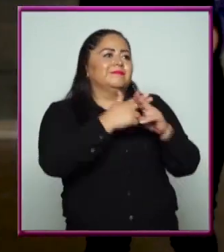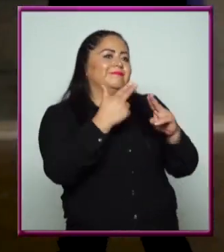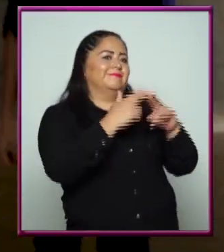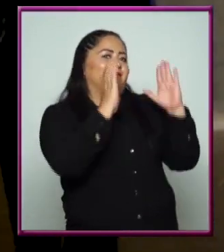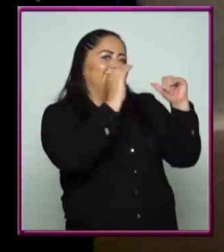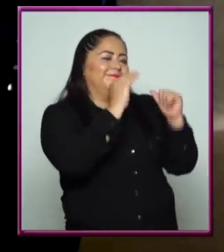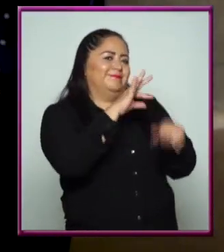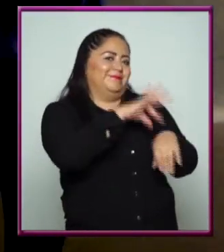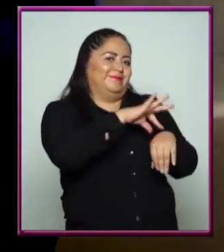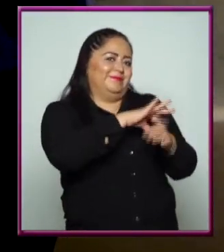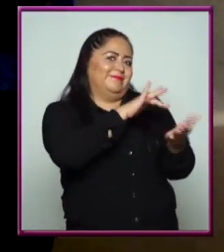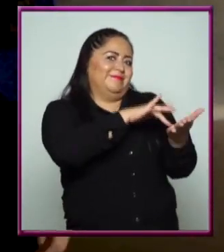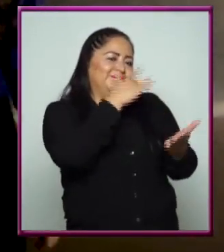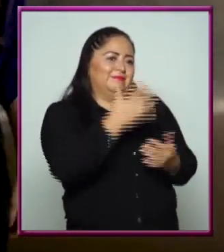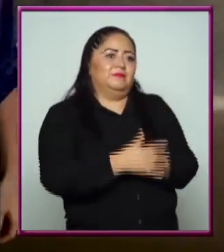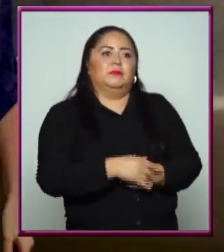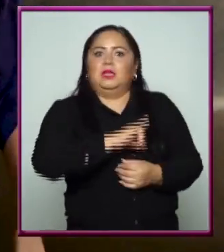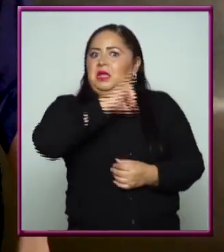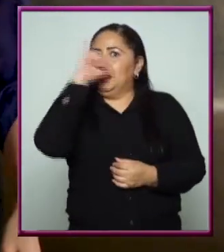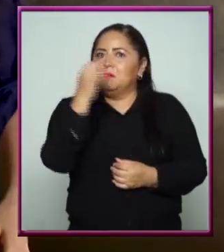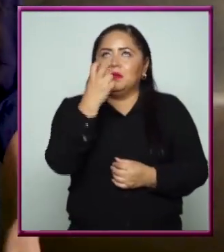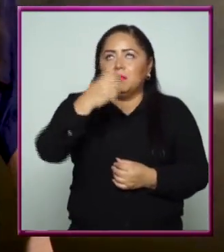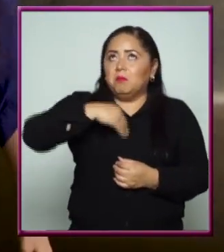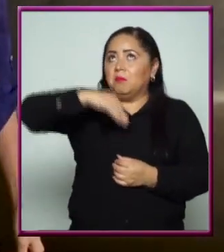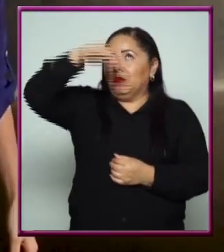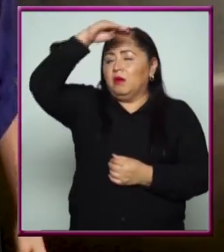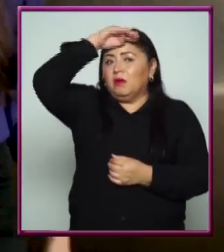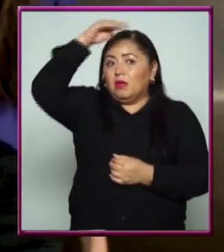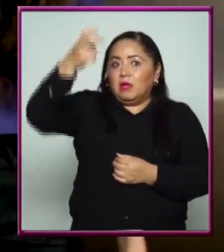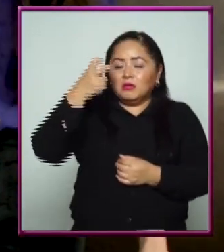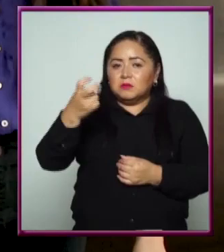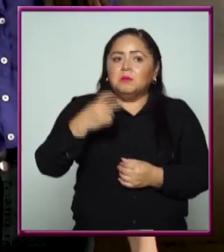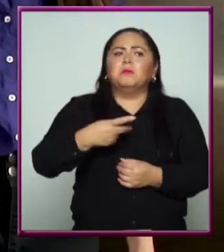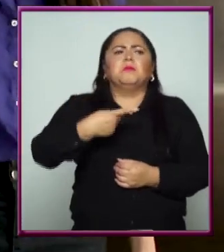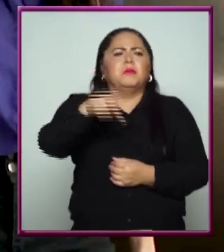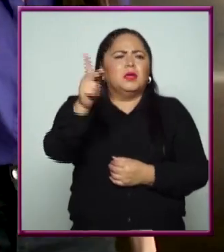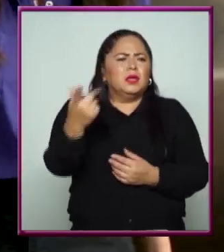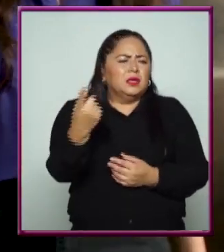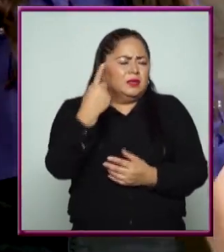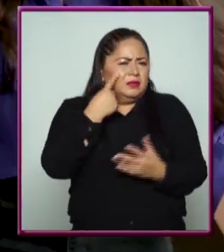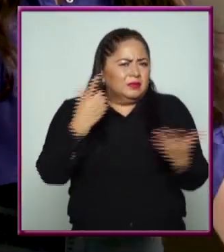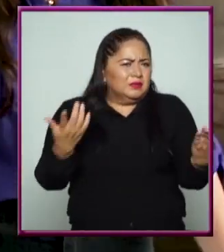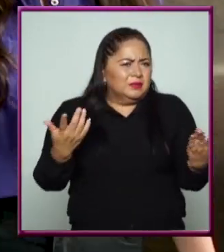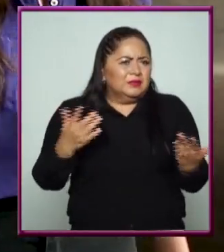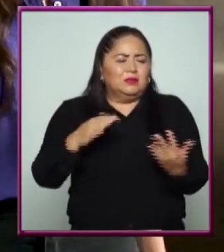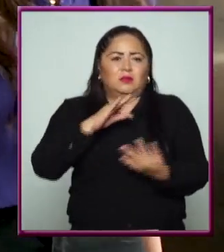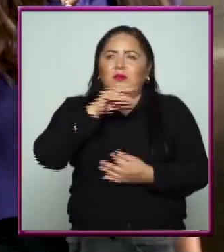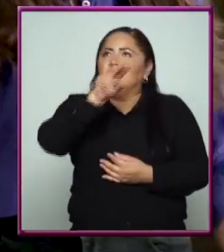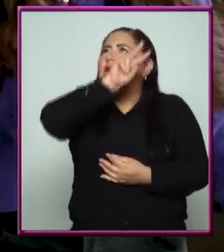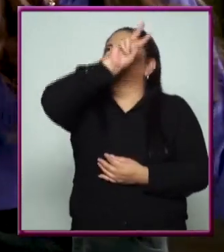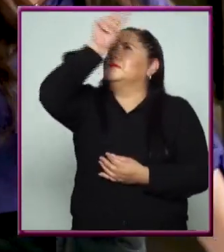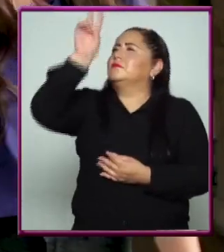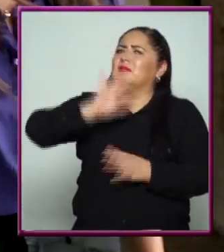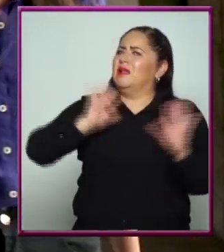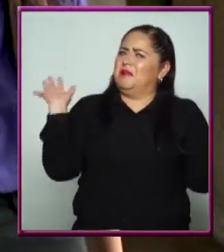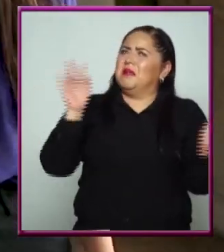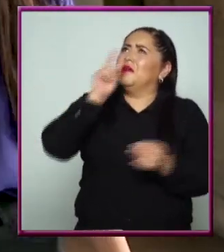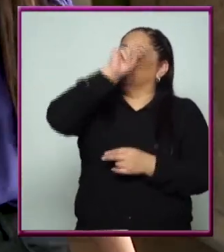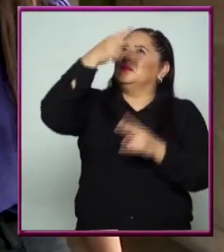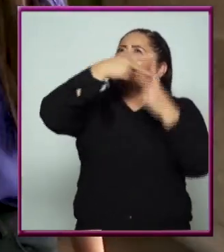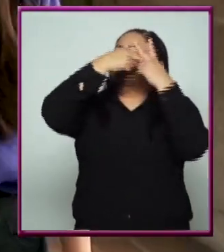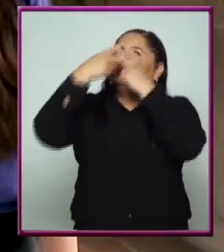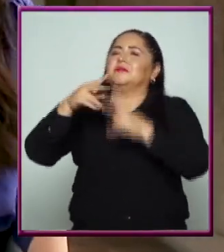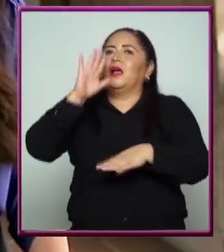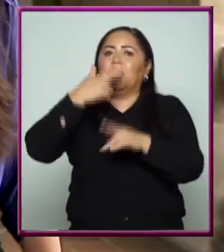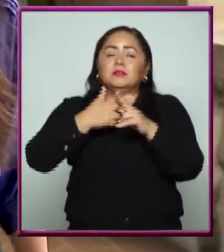doctora. Jamás imaginé que la cosa fuera así, pero a ver, ¿cómo se sabe todo esto? ¿Mirando así nada más hasta